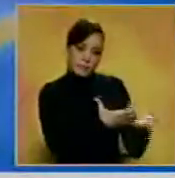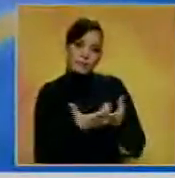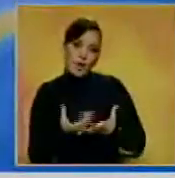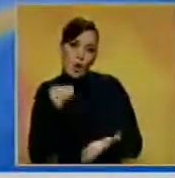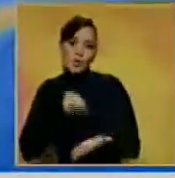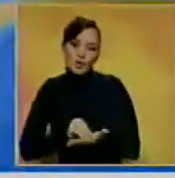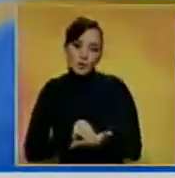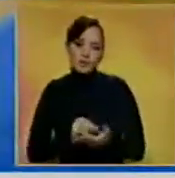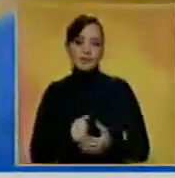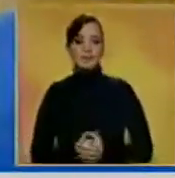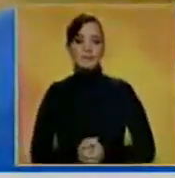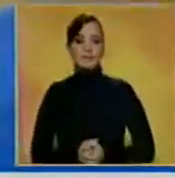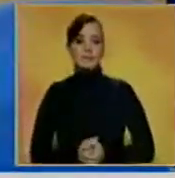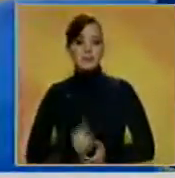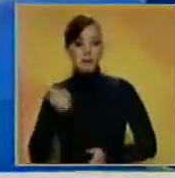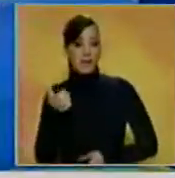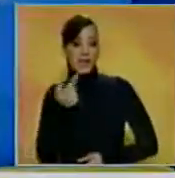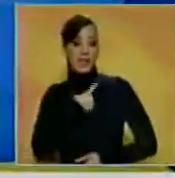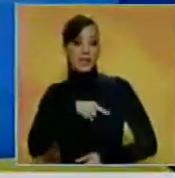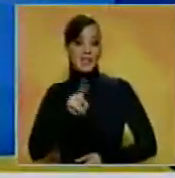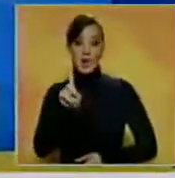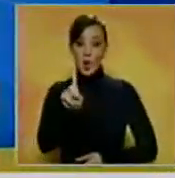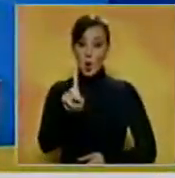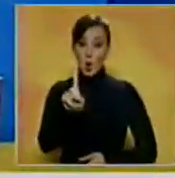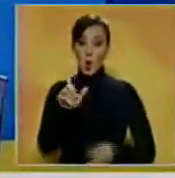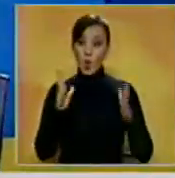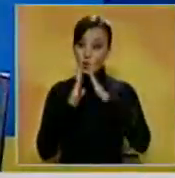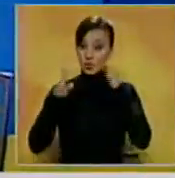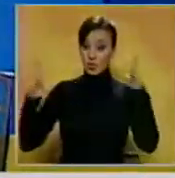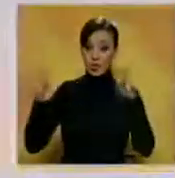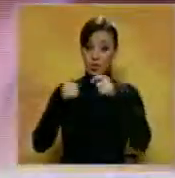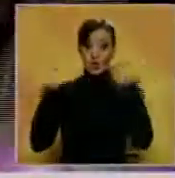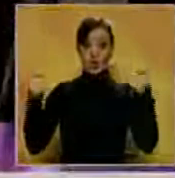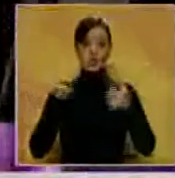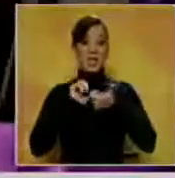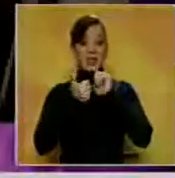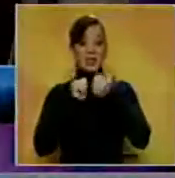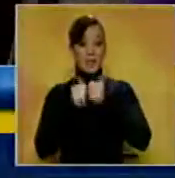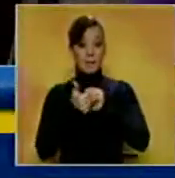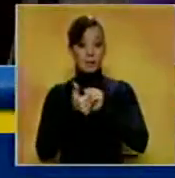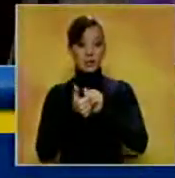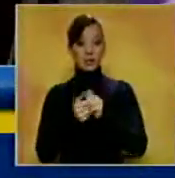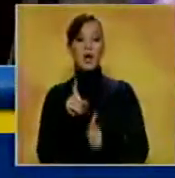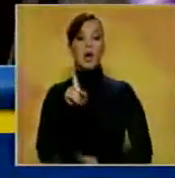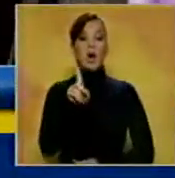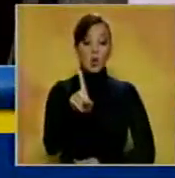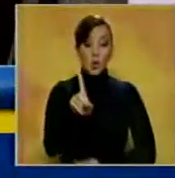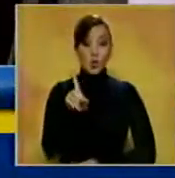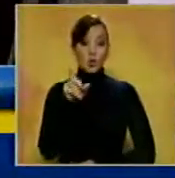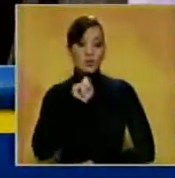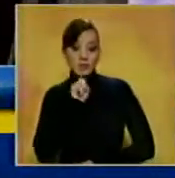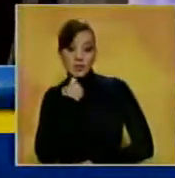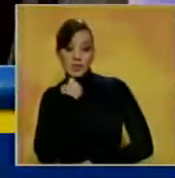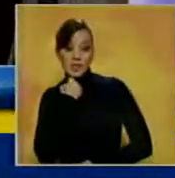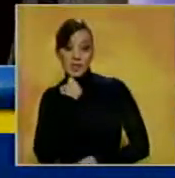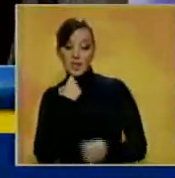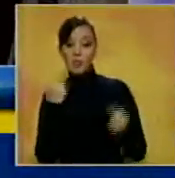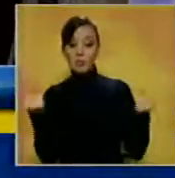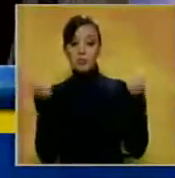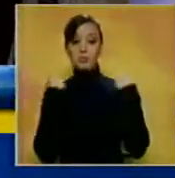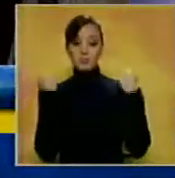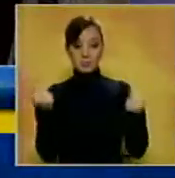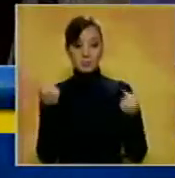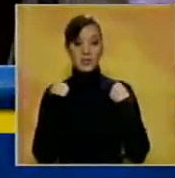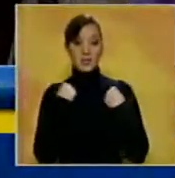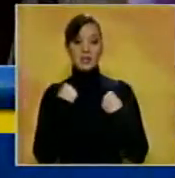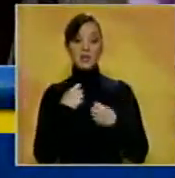Kardashian tiene solo un closet para su ropa deportiva y es enorme. Uno de los secretos de Khloe Kardashian para mantenerse en forma es,